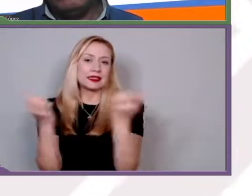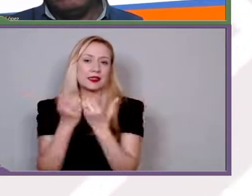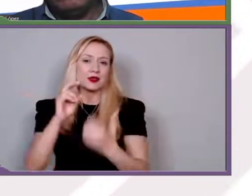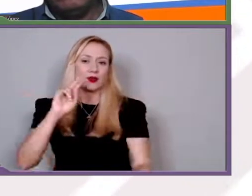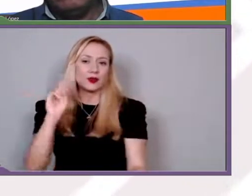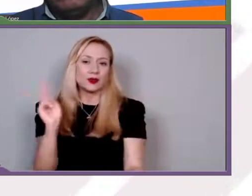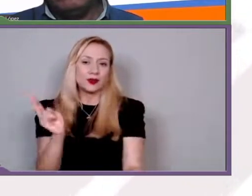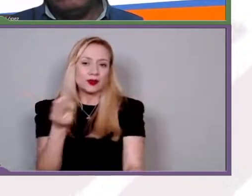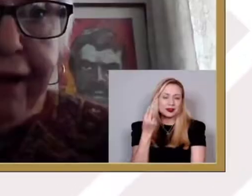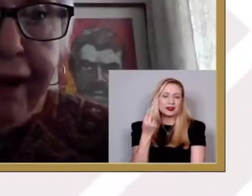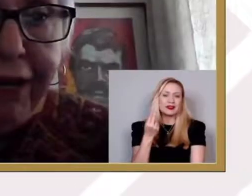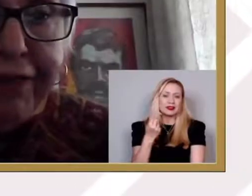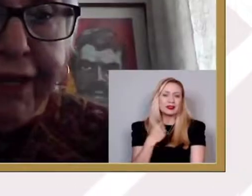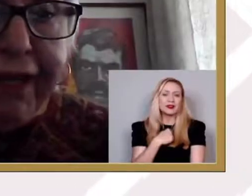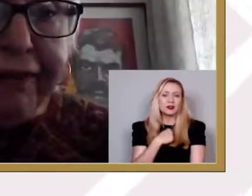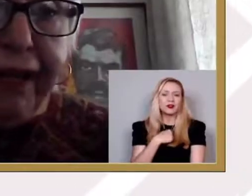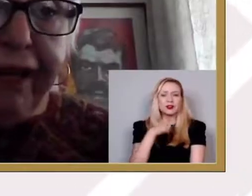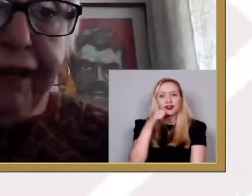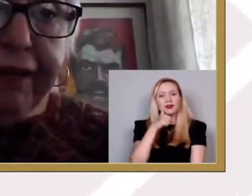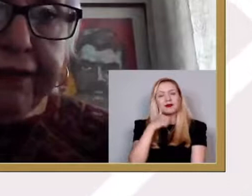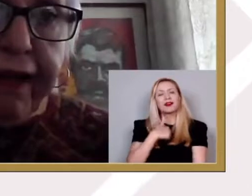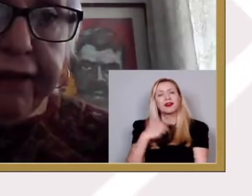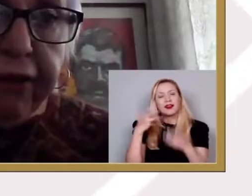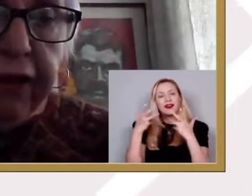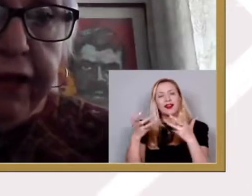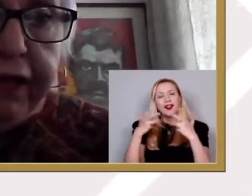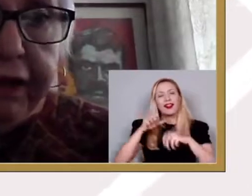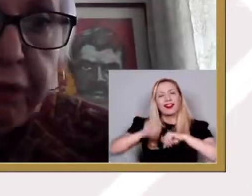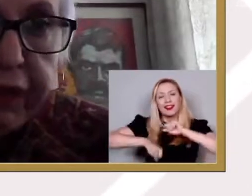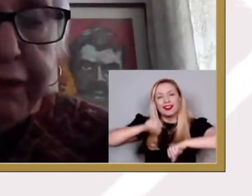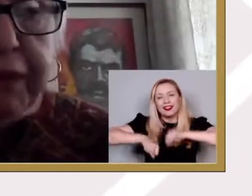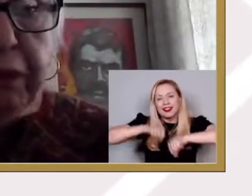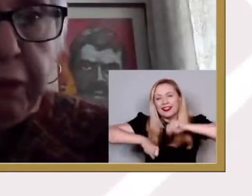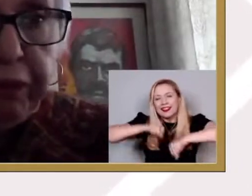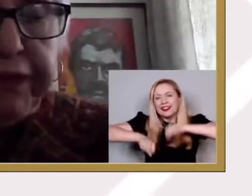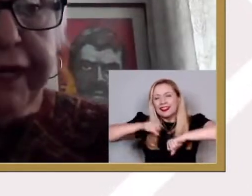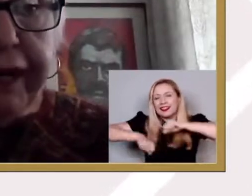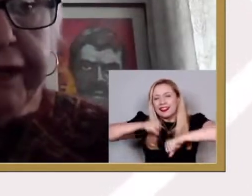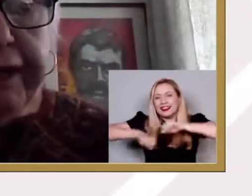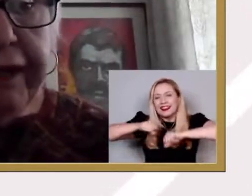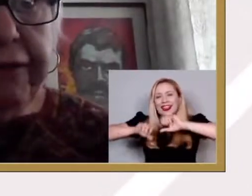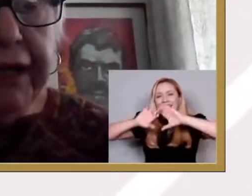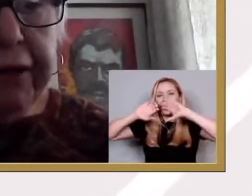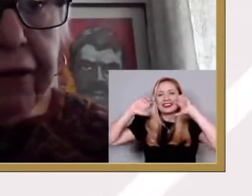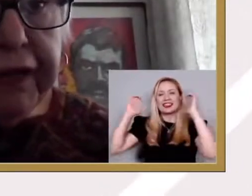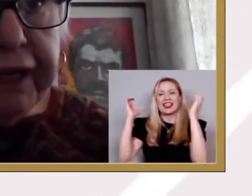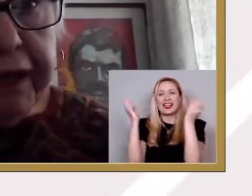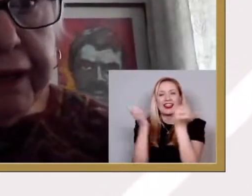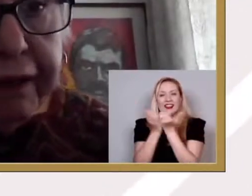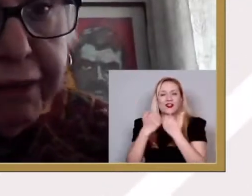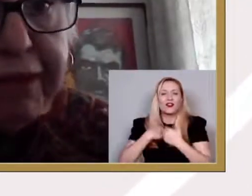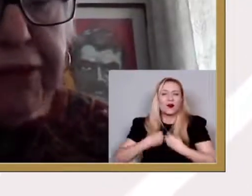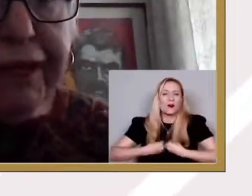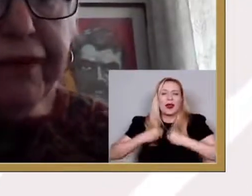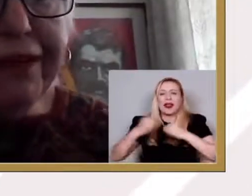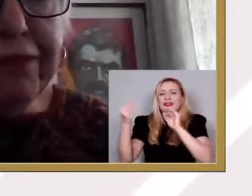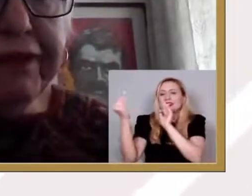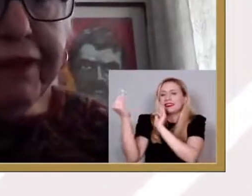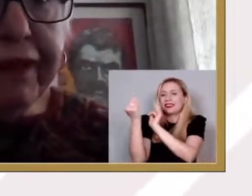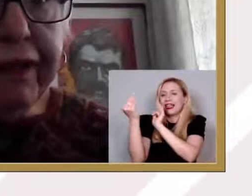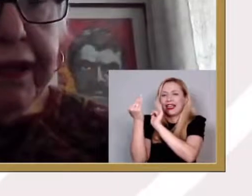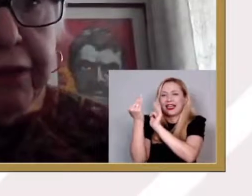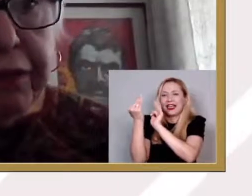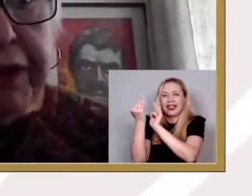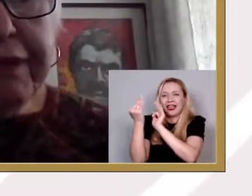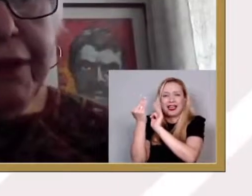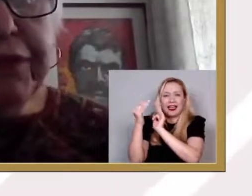siempre quise ir en bicicleta al estadio, y porque vivo muy cerca aquí en una colonia que he mencionado